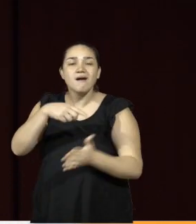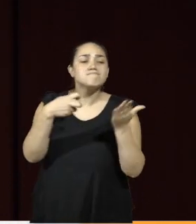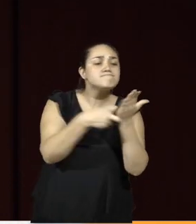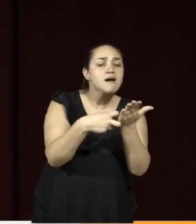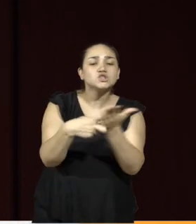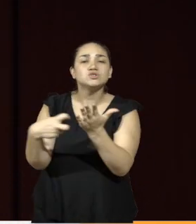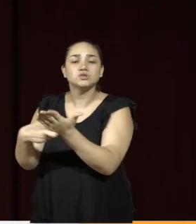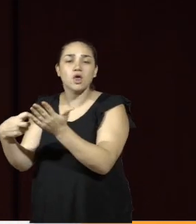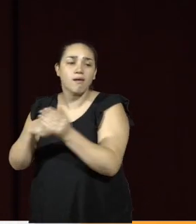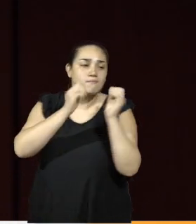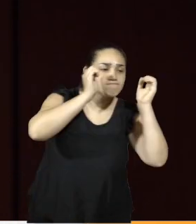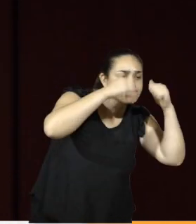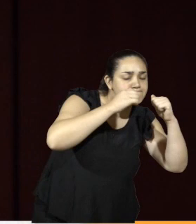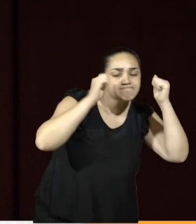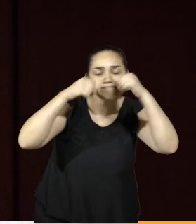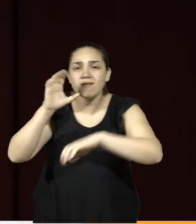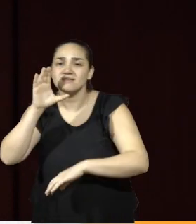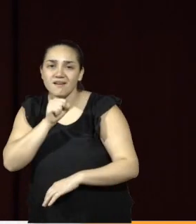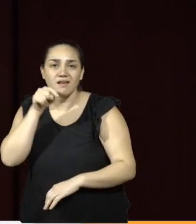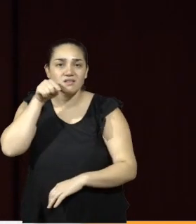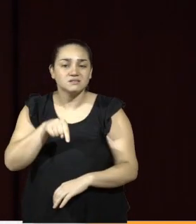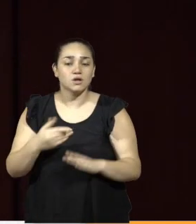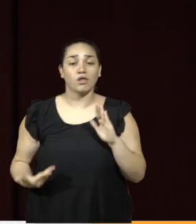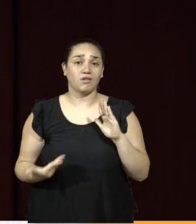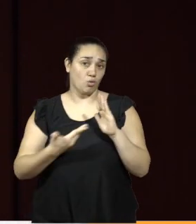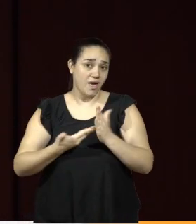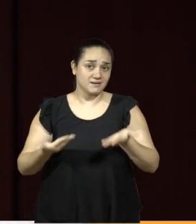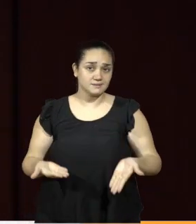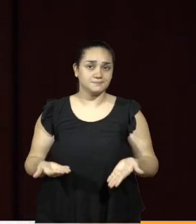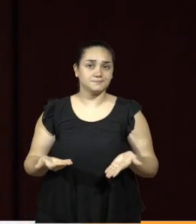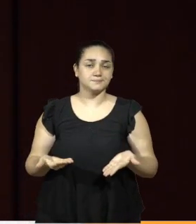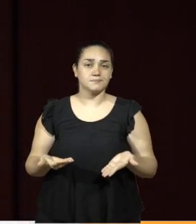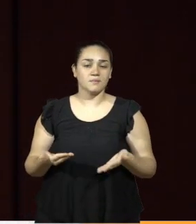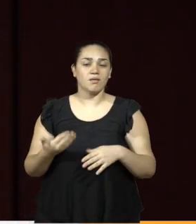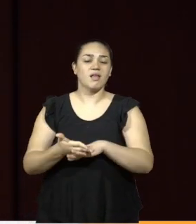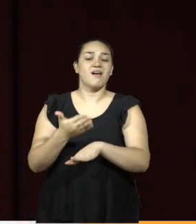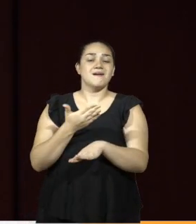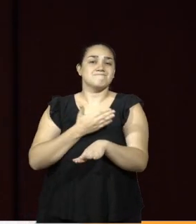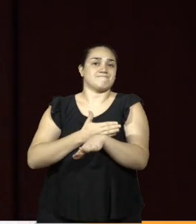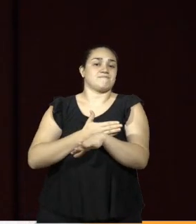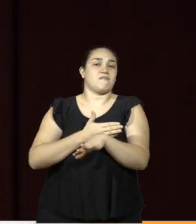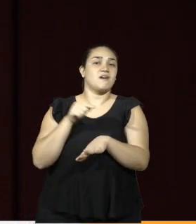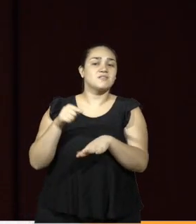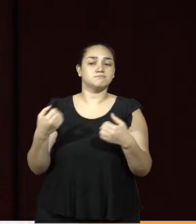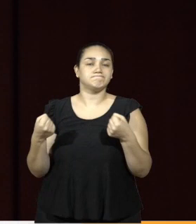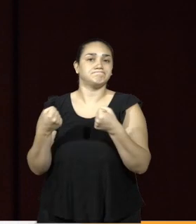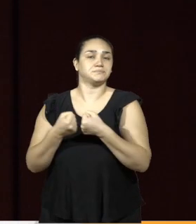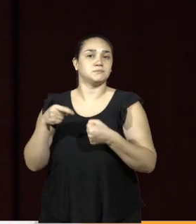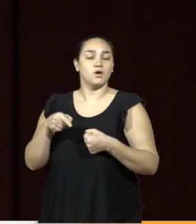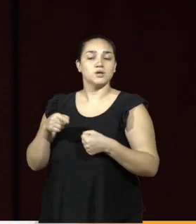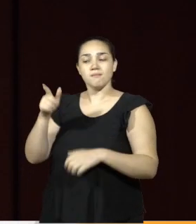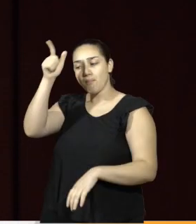de manera clandestina, son los titulares. Entonces bueno, justamente para evitar ese choque y bueno, y tenemos una fuerza